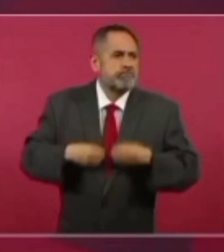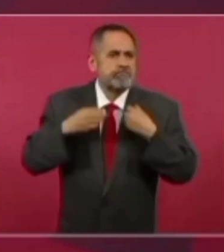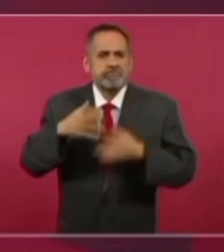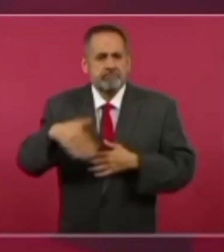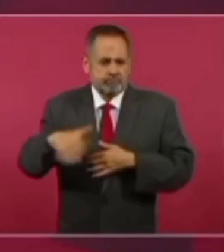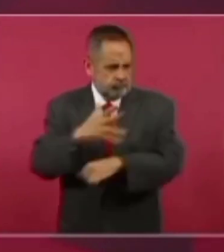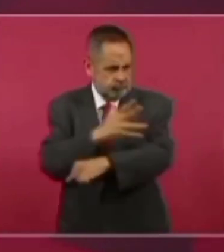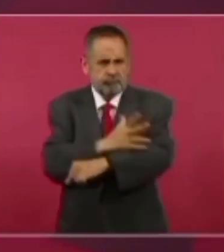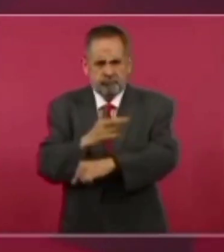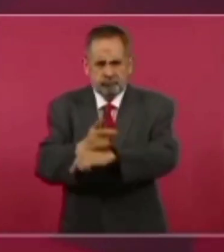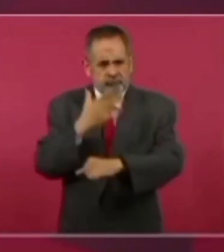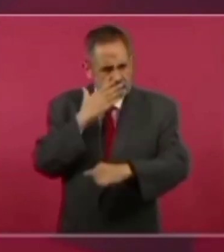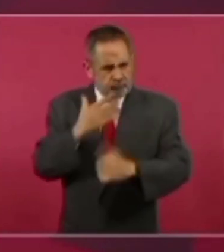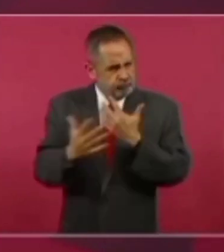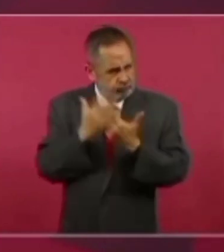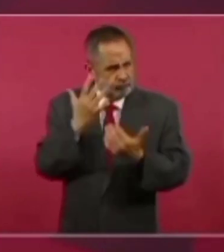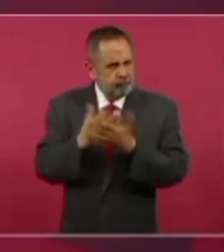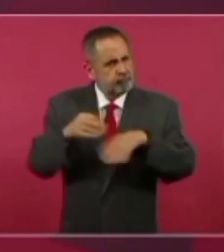honradamente,